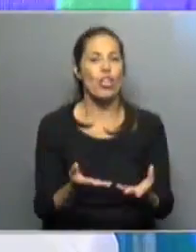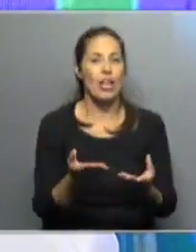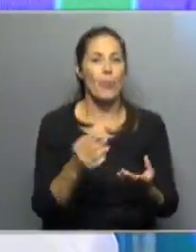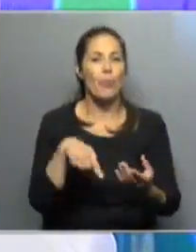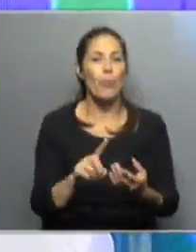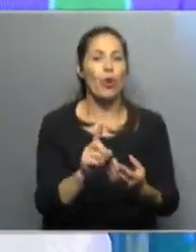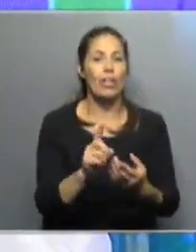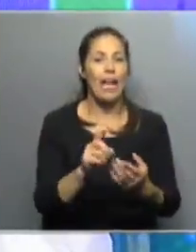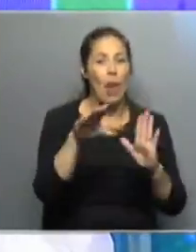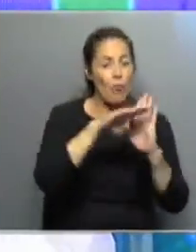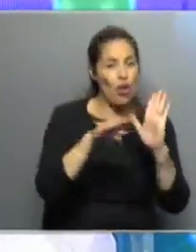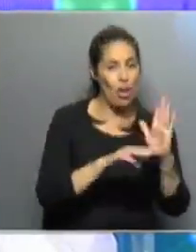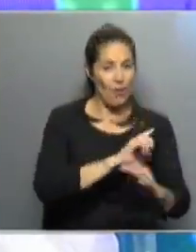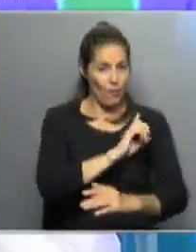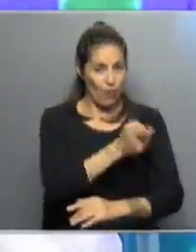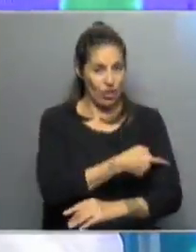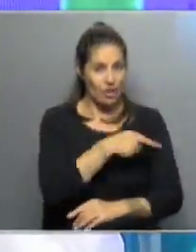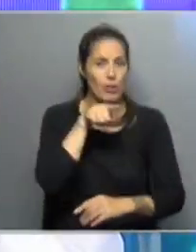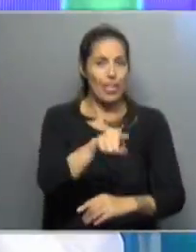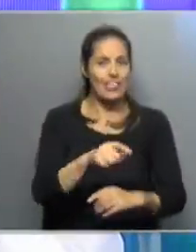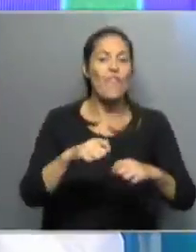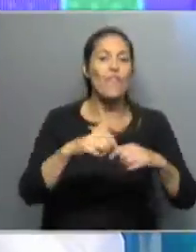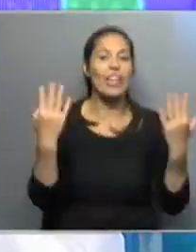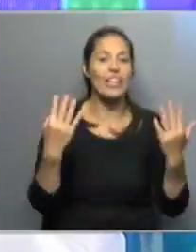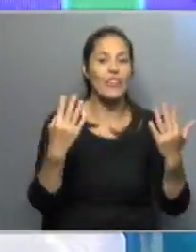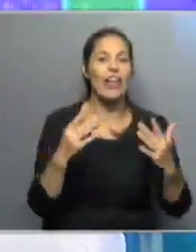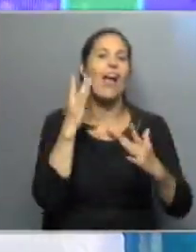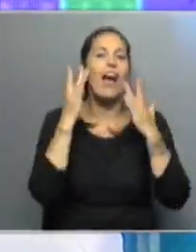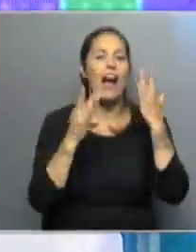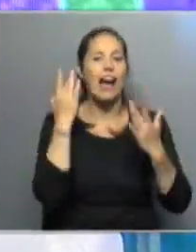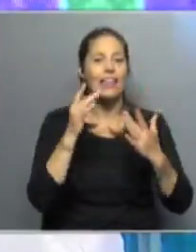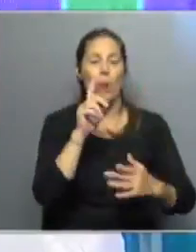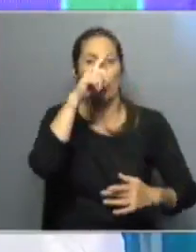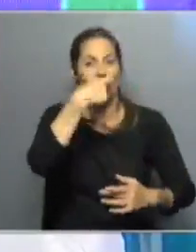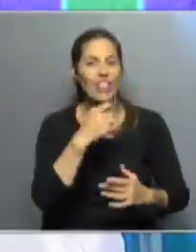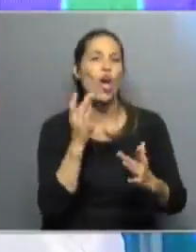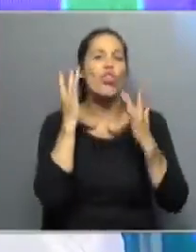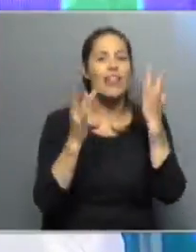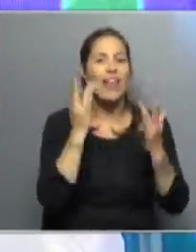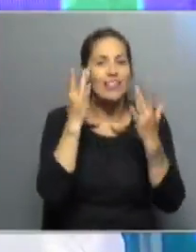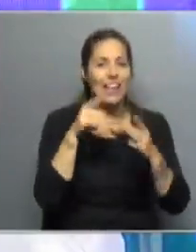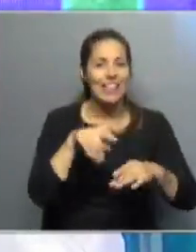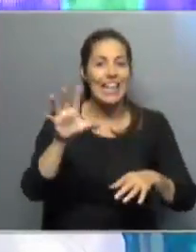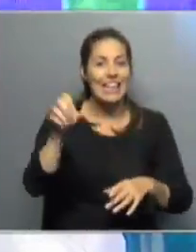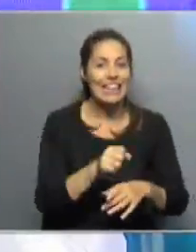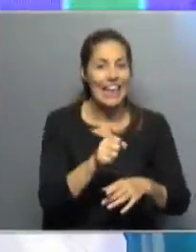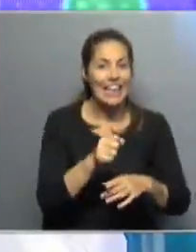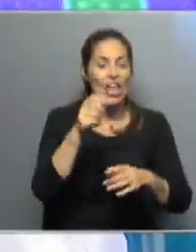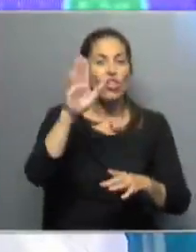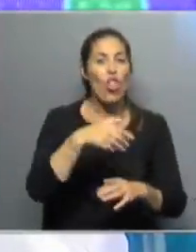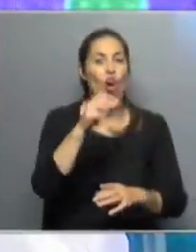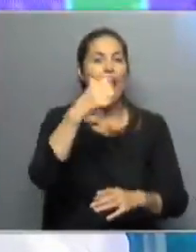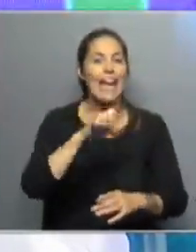una pata del programa de fortalecimiento es este Festival de las Artes, Montevideo de las Artes, que trae todo el mes de